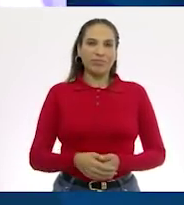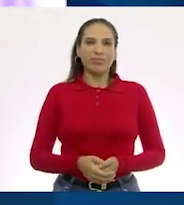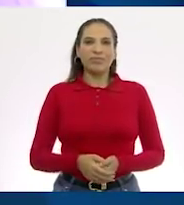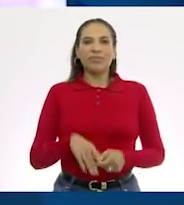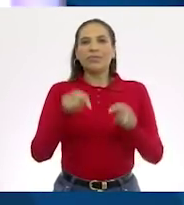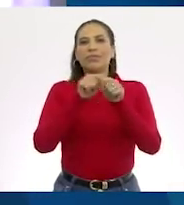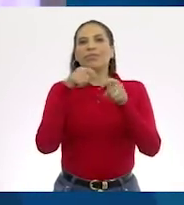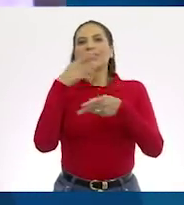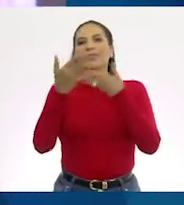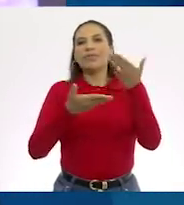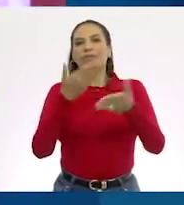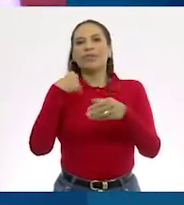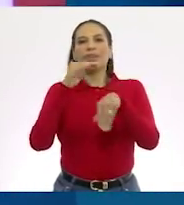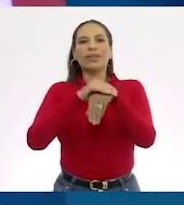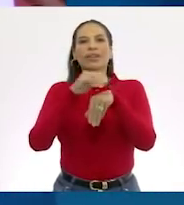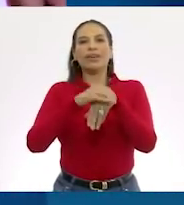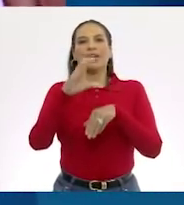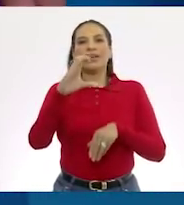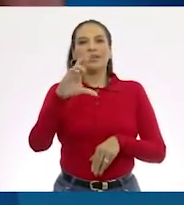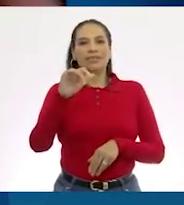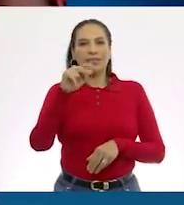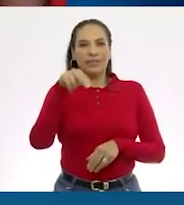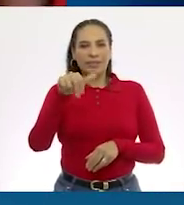Tía, te presento a mi amiga Cristina.